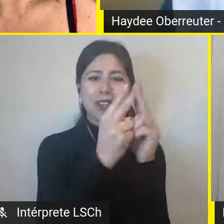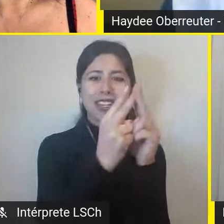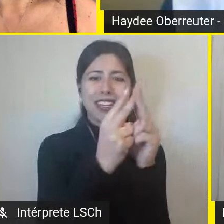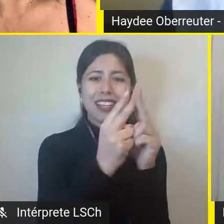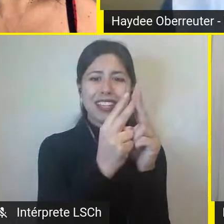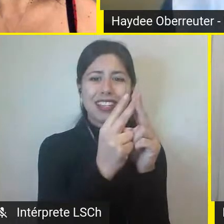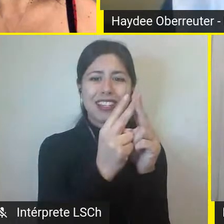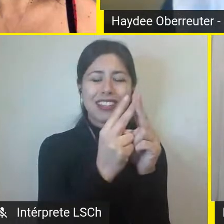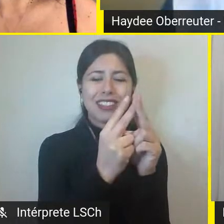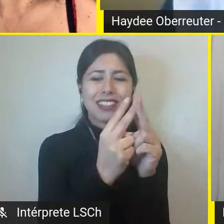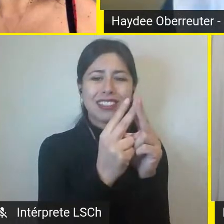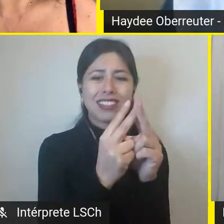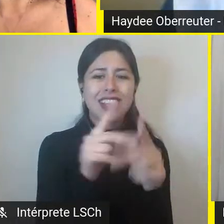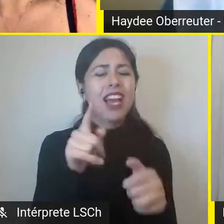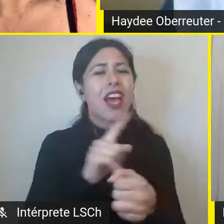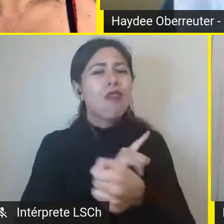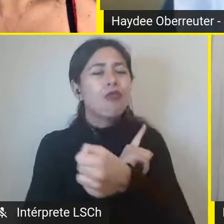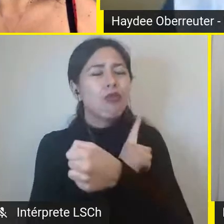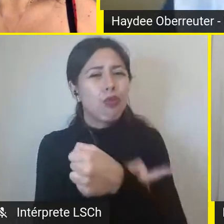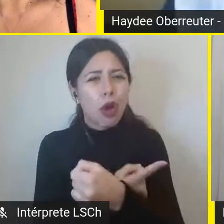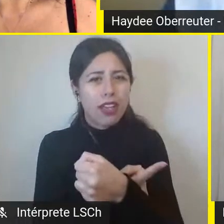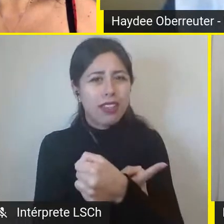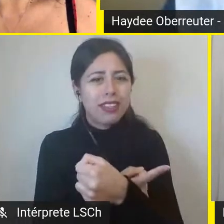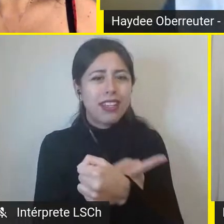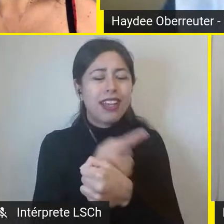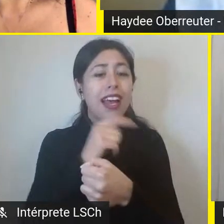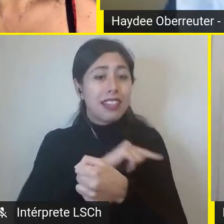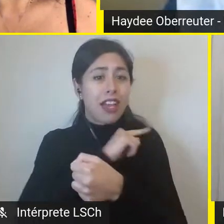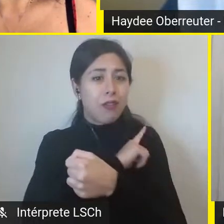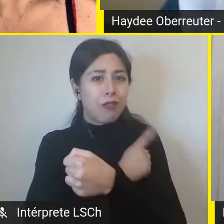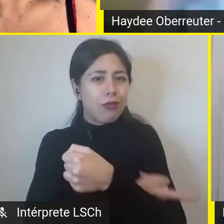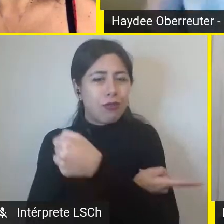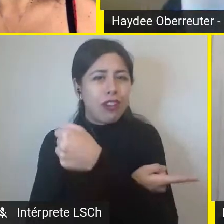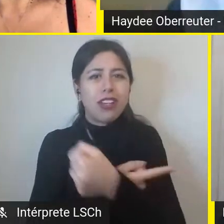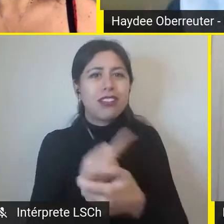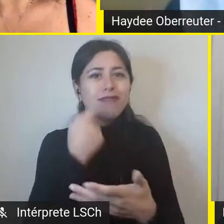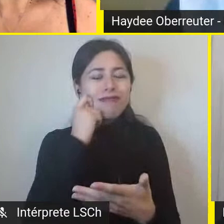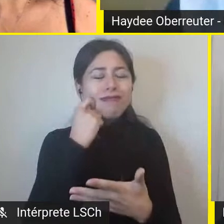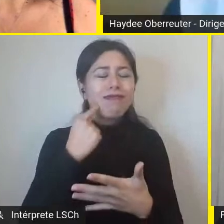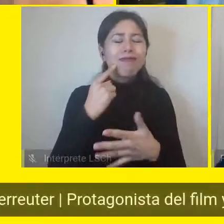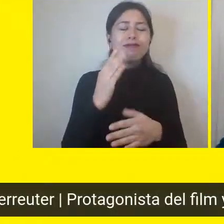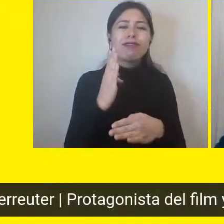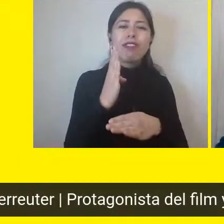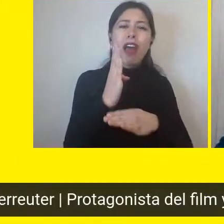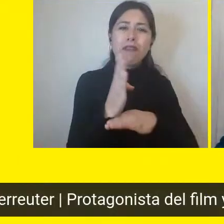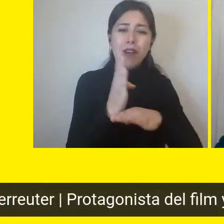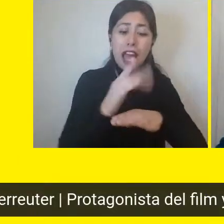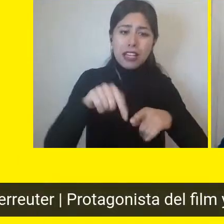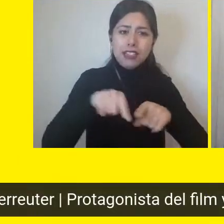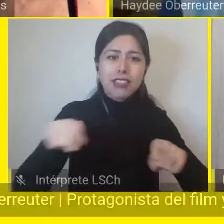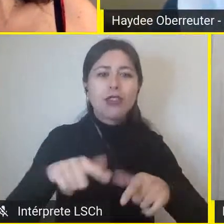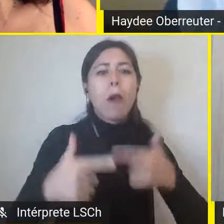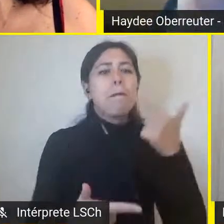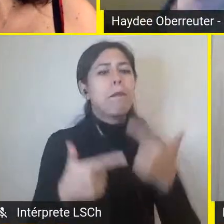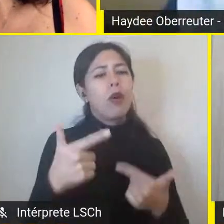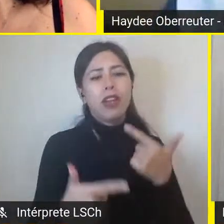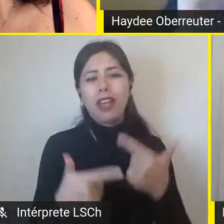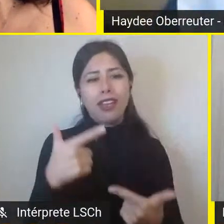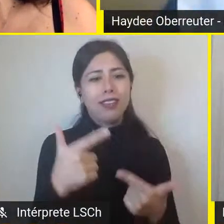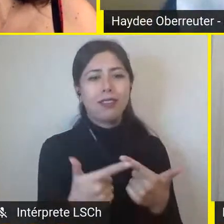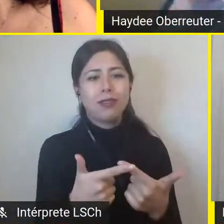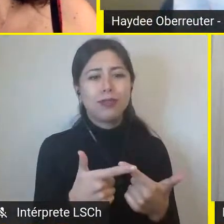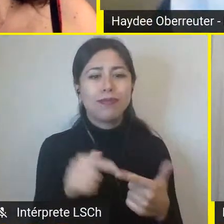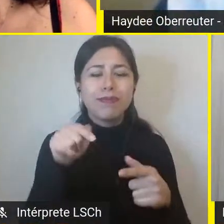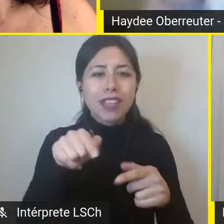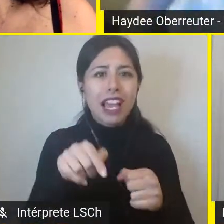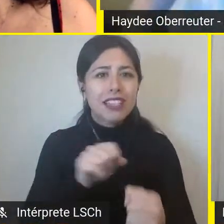esa fuerza, y esa fuerza opera sobre la base que es profundamente político. Esa fuerza